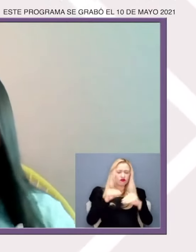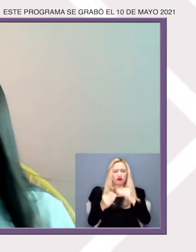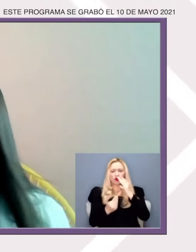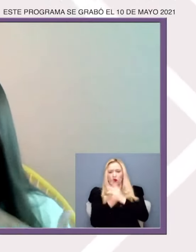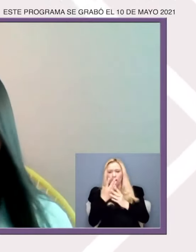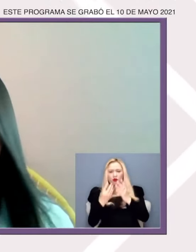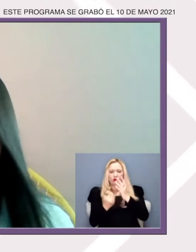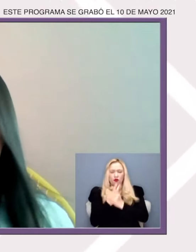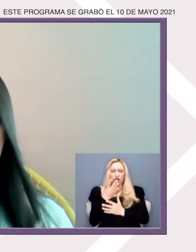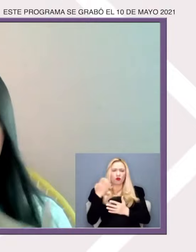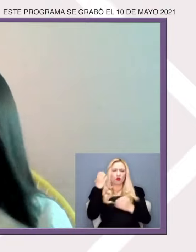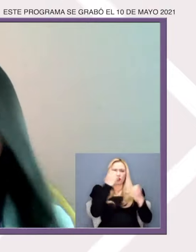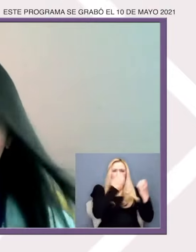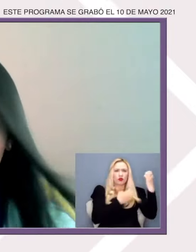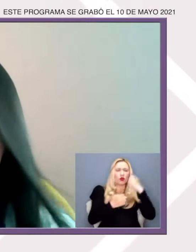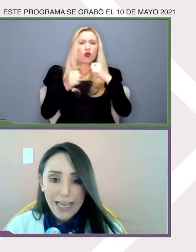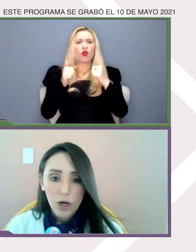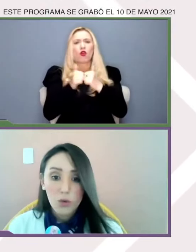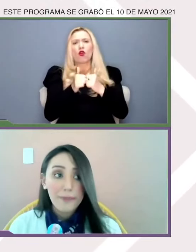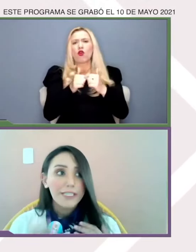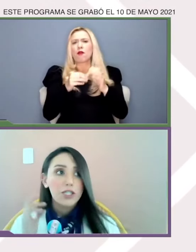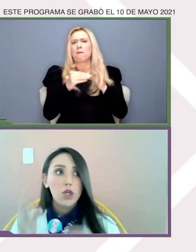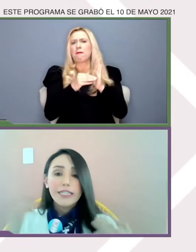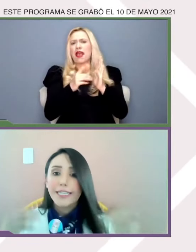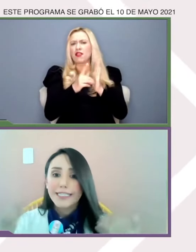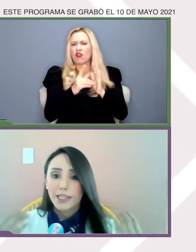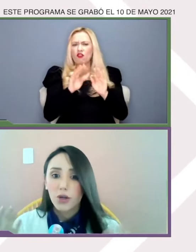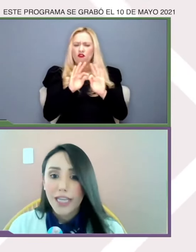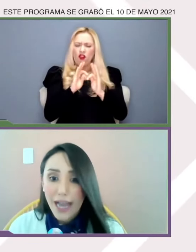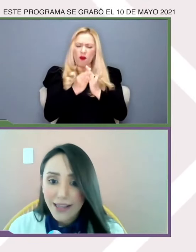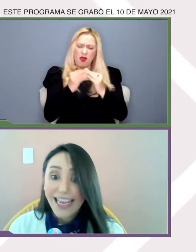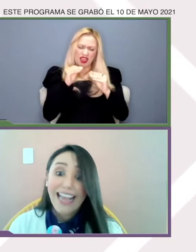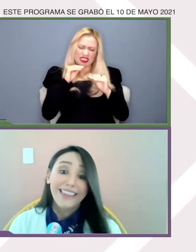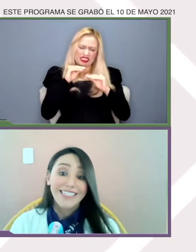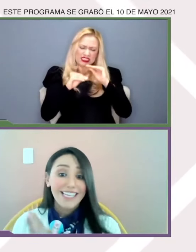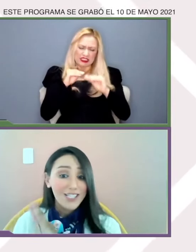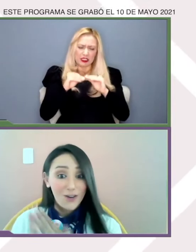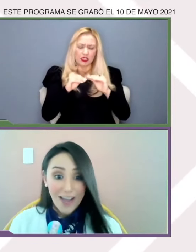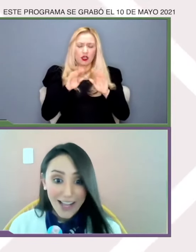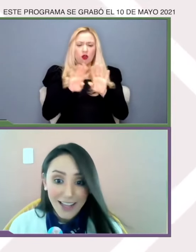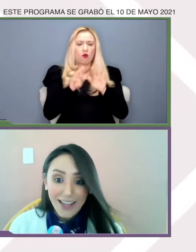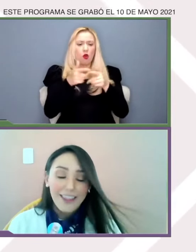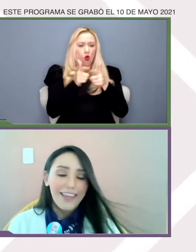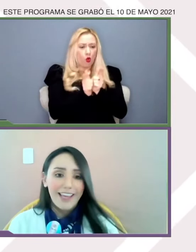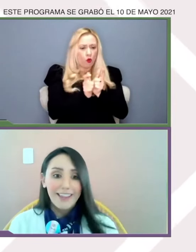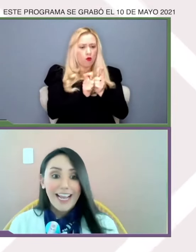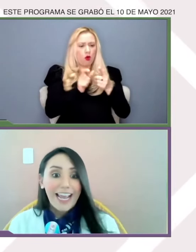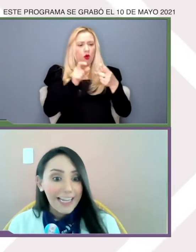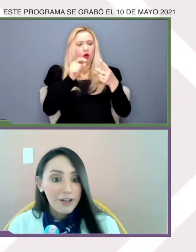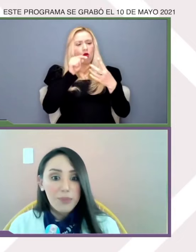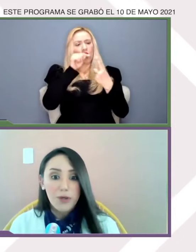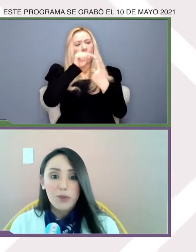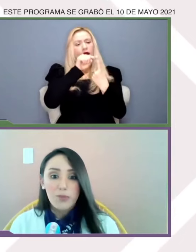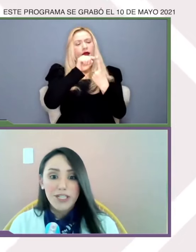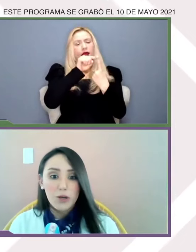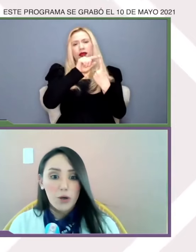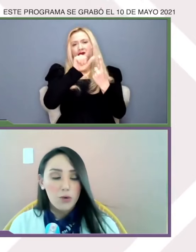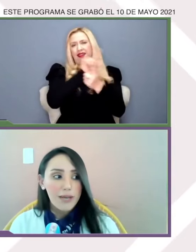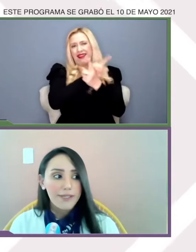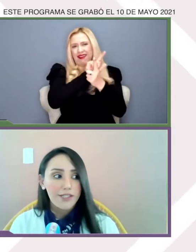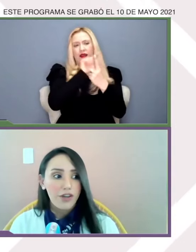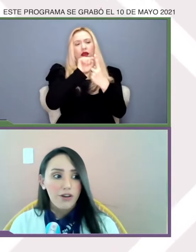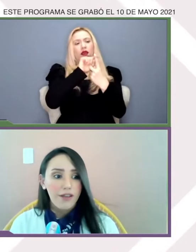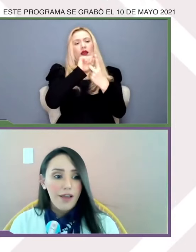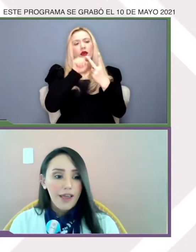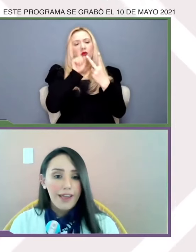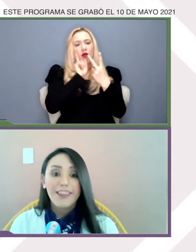una metodología y un reporte, con una visión intersectorial e interseccional de género y, por supuesto, con